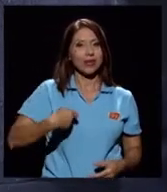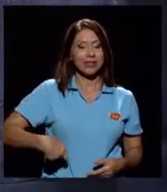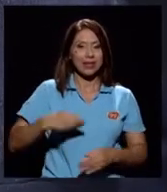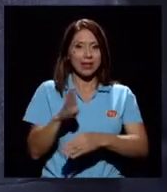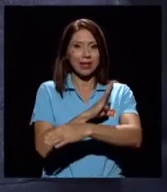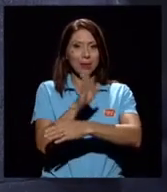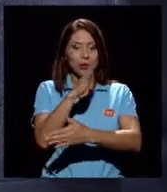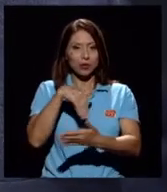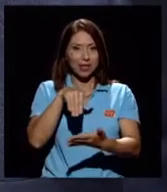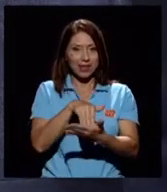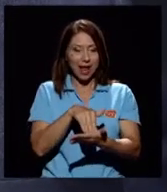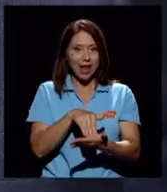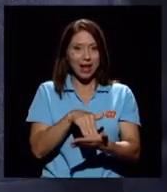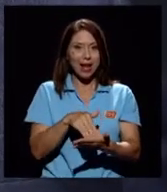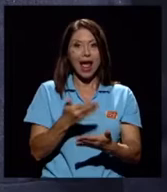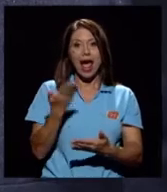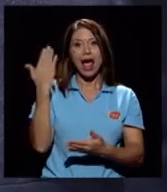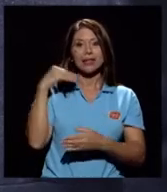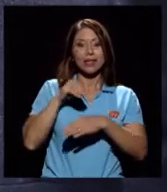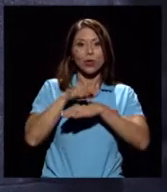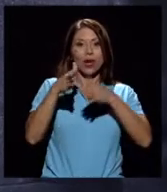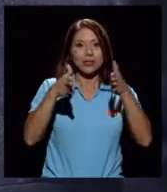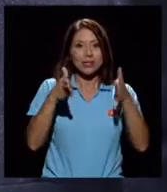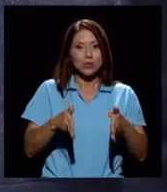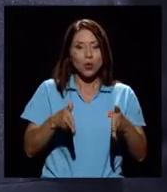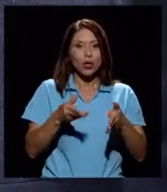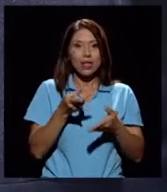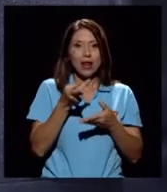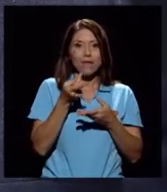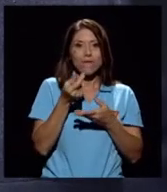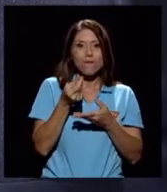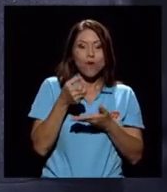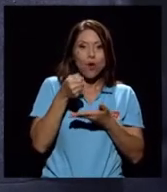real ha sido sobre el fondo monetario